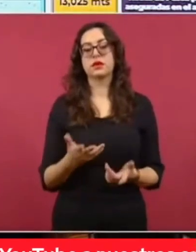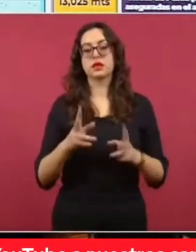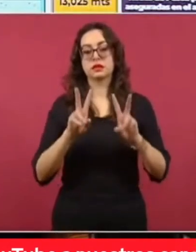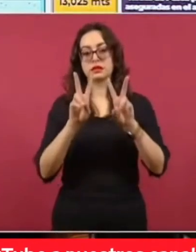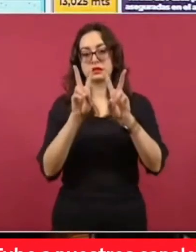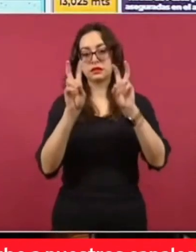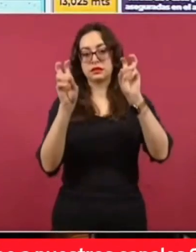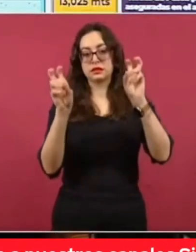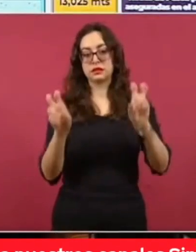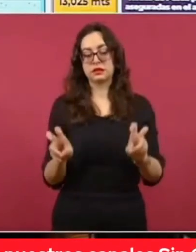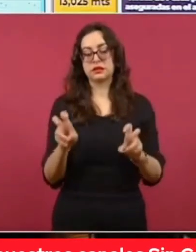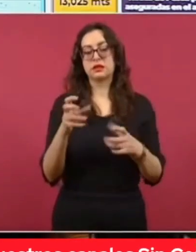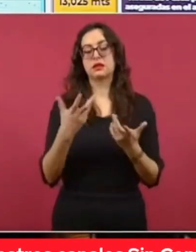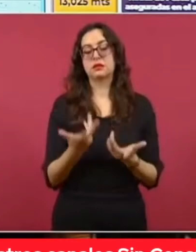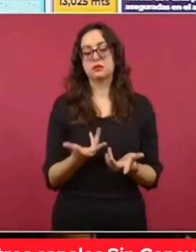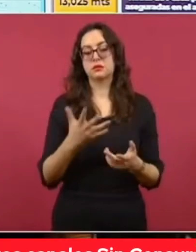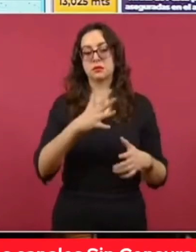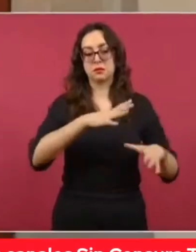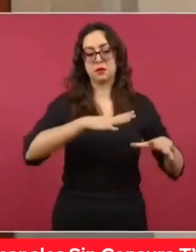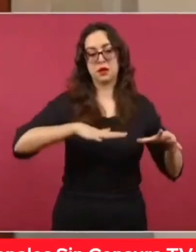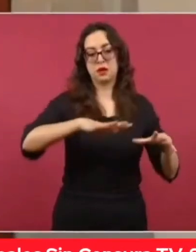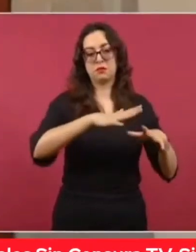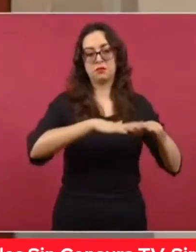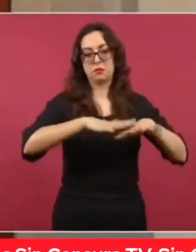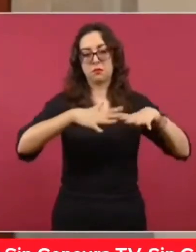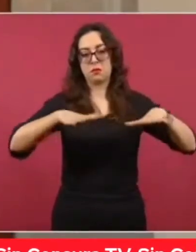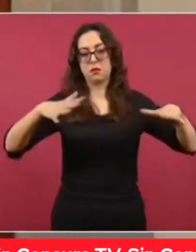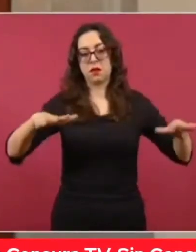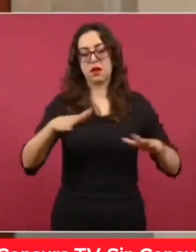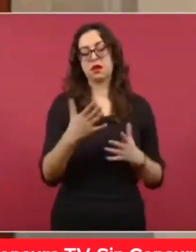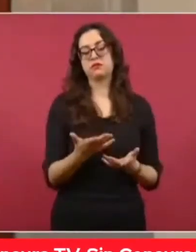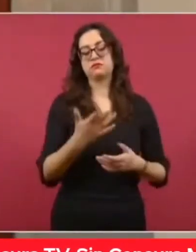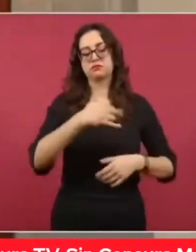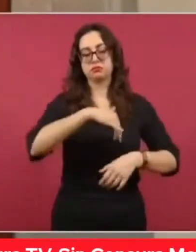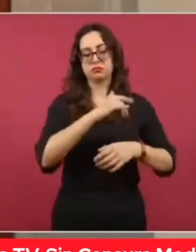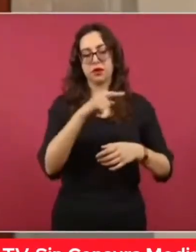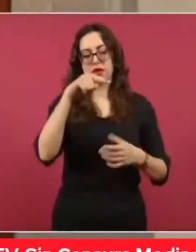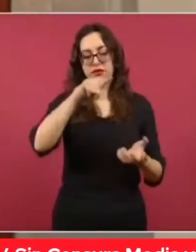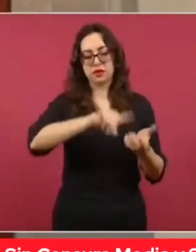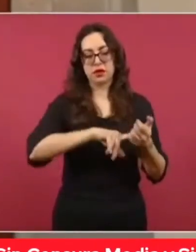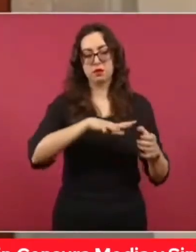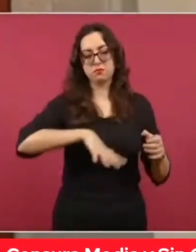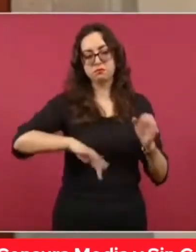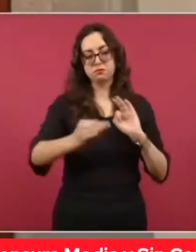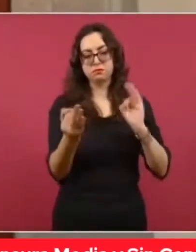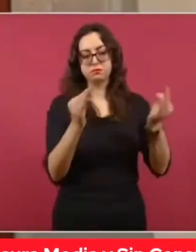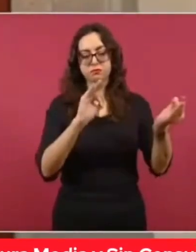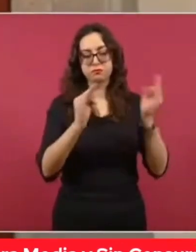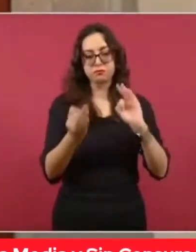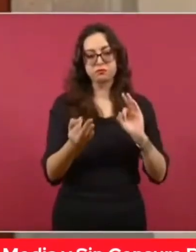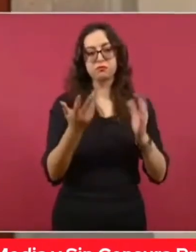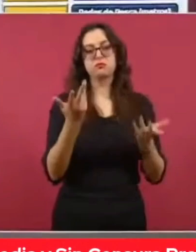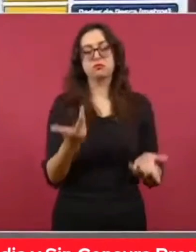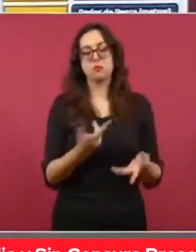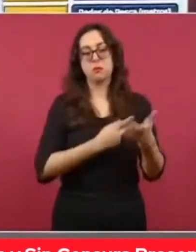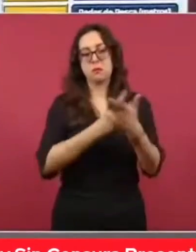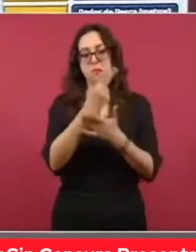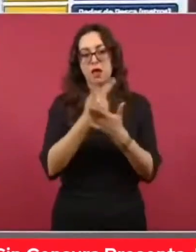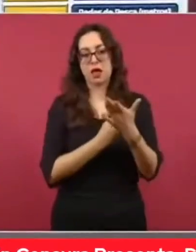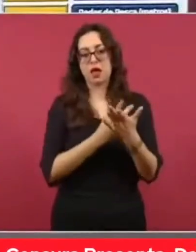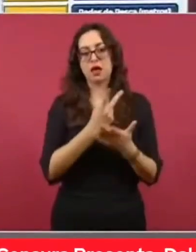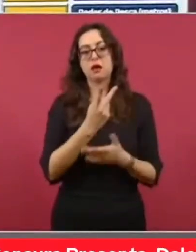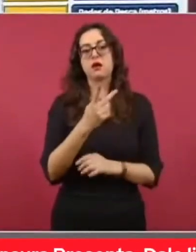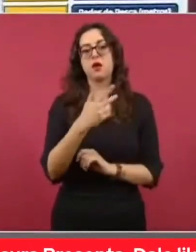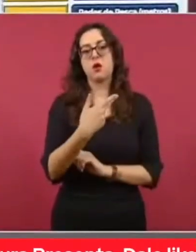marina y en el golfo de México lo que le llamamos la operación huachinango que estas operaciones han sido han tenido muy buena